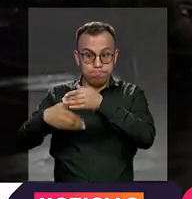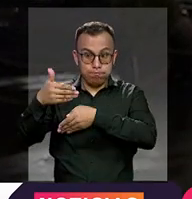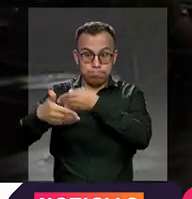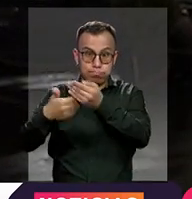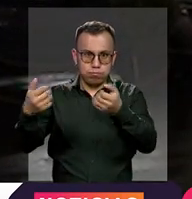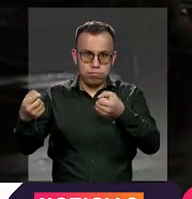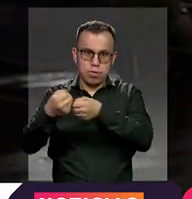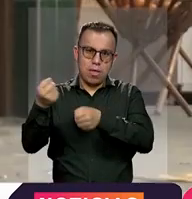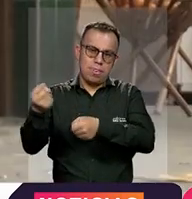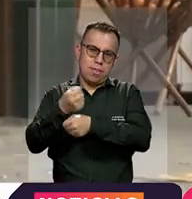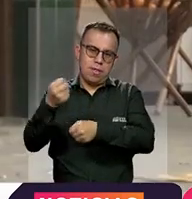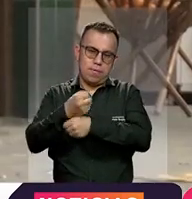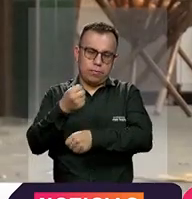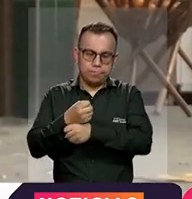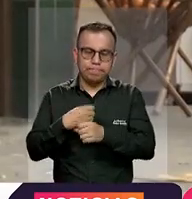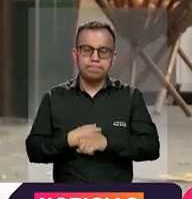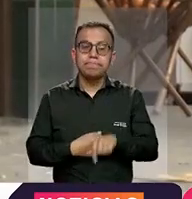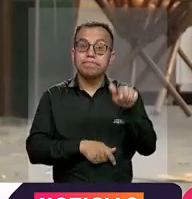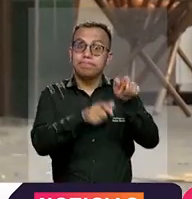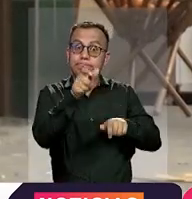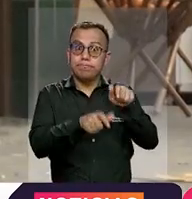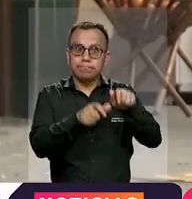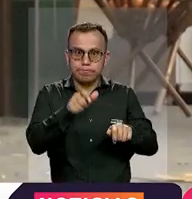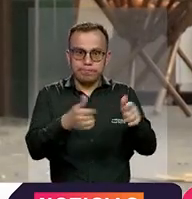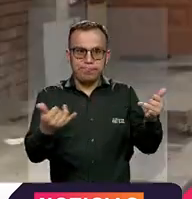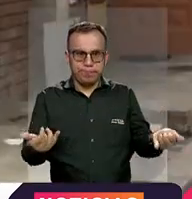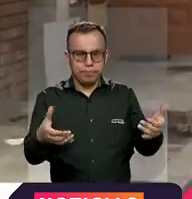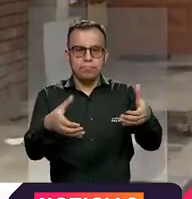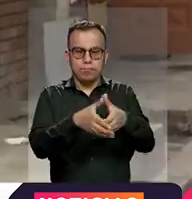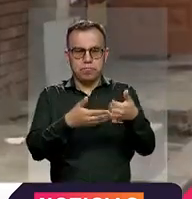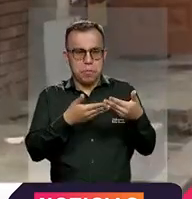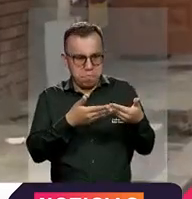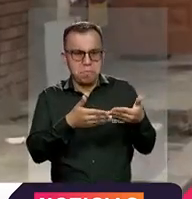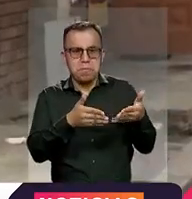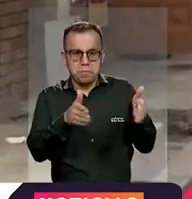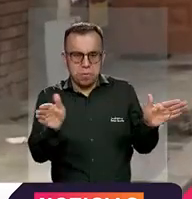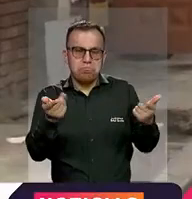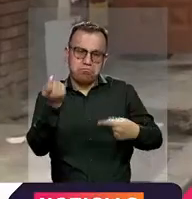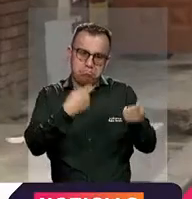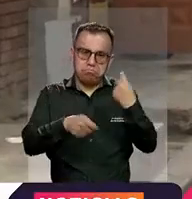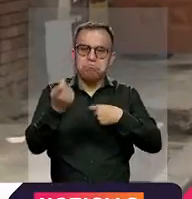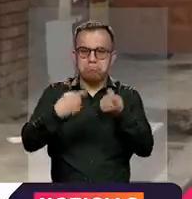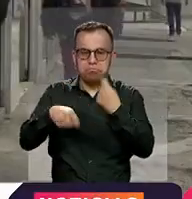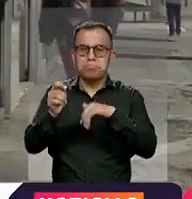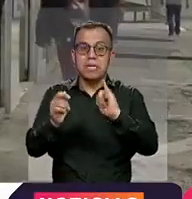esta labor investigativa. Los ciudadanos de esta zona seguirán abriendo sus negocios y piden a